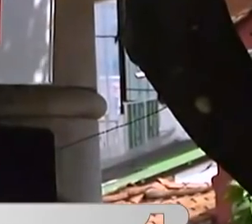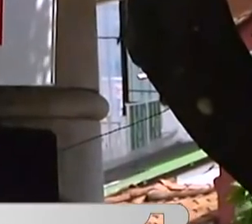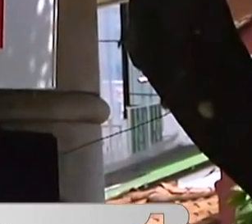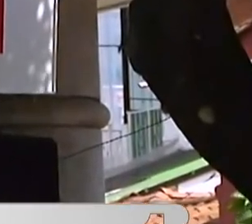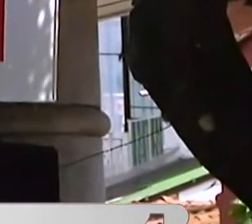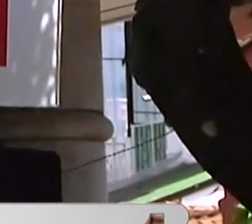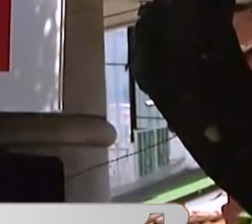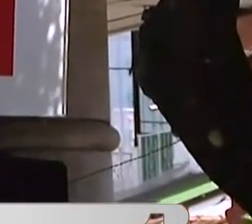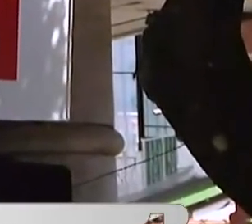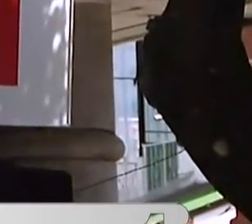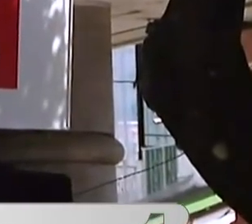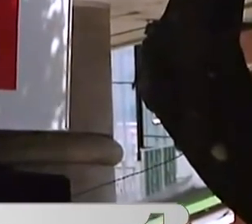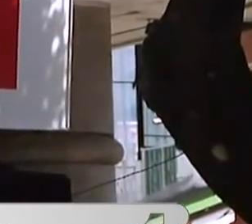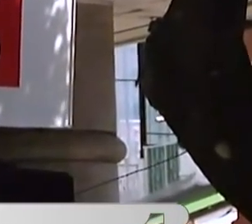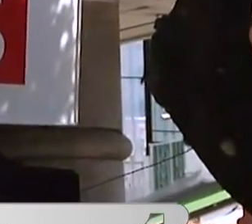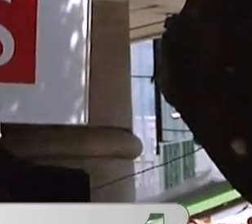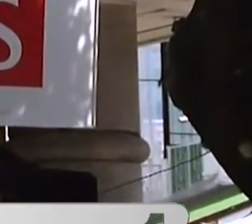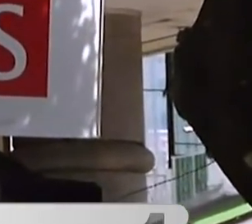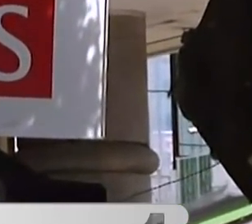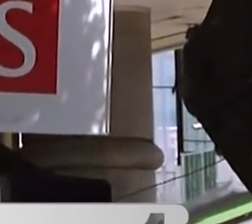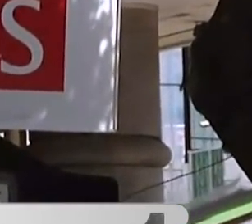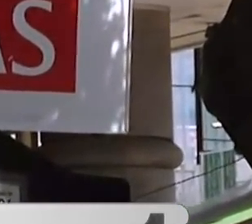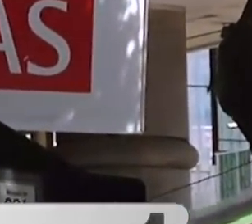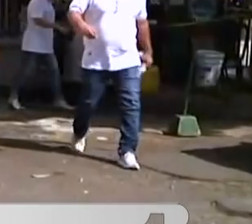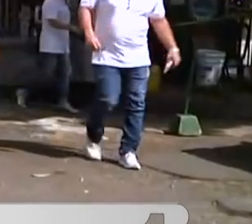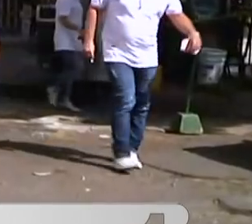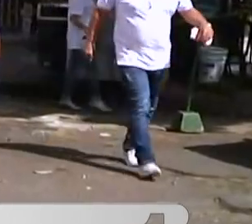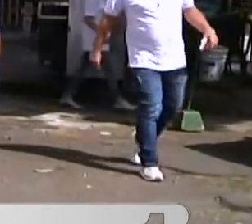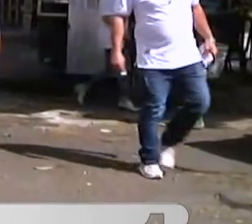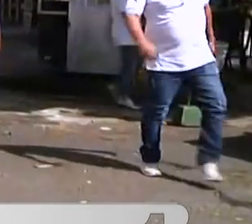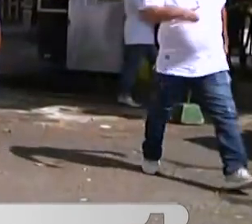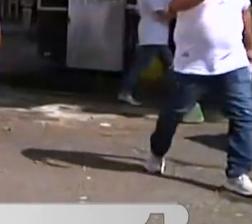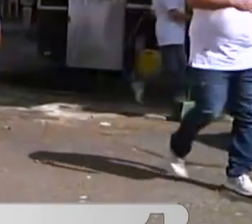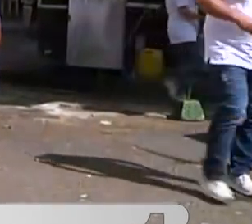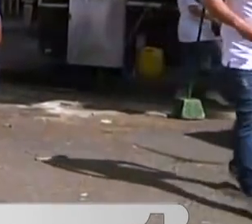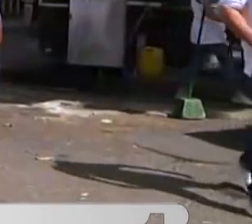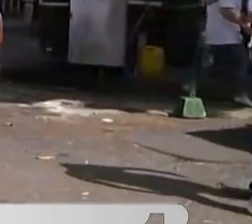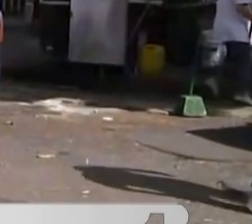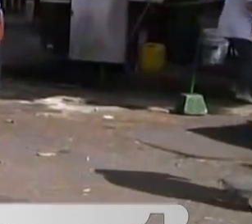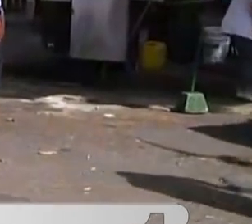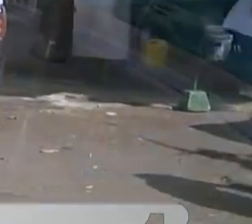el 80%. Autoridades decretarán alerta roja.